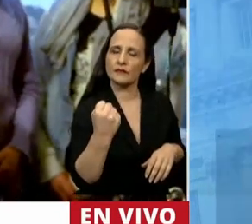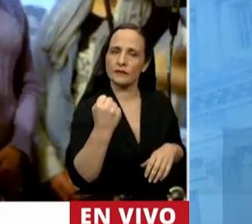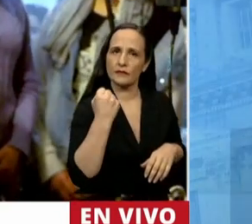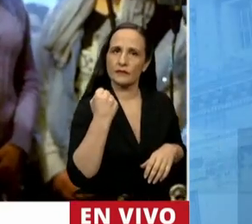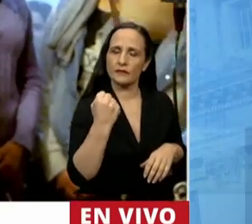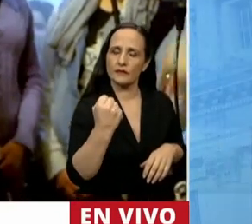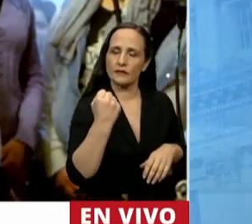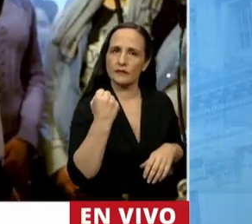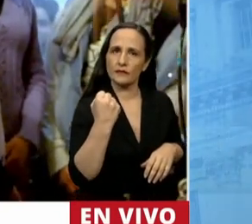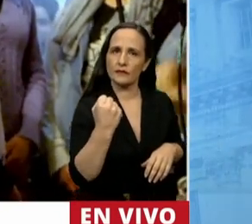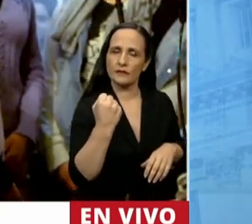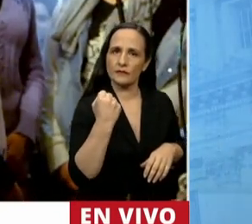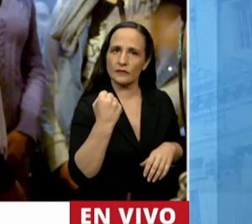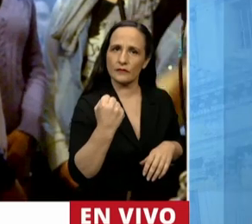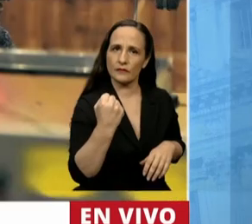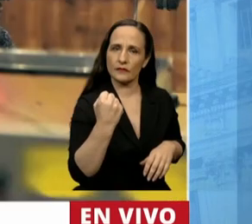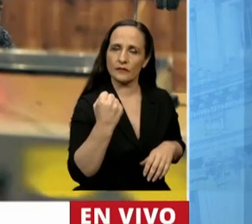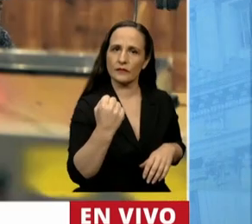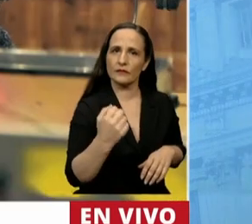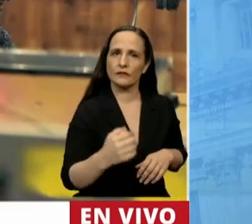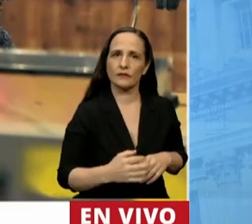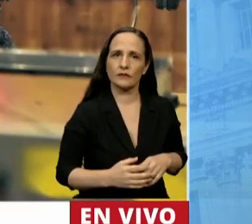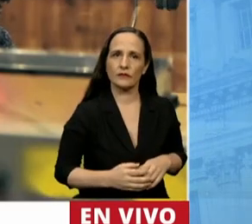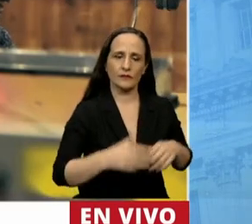sufrimos conseguir